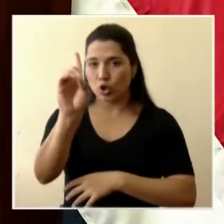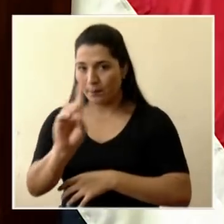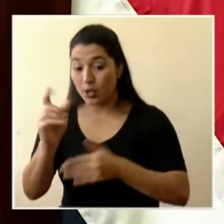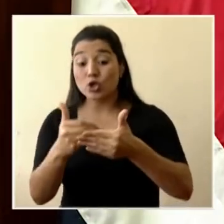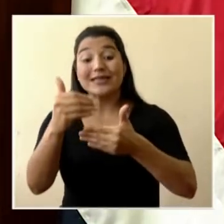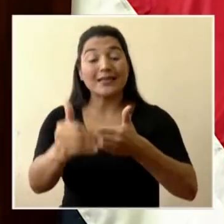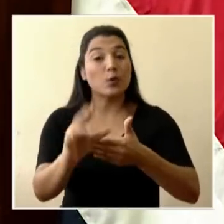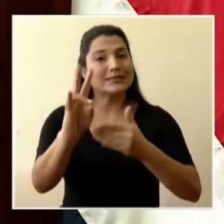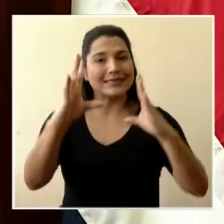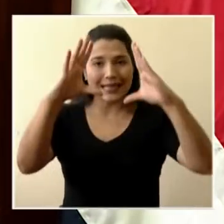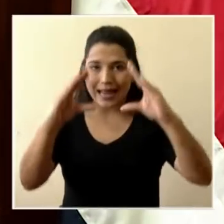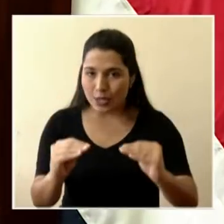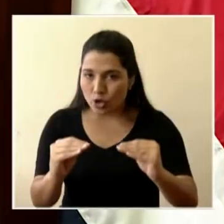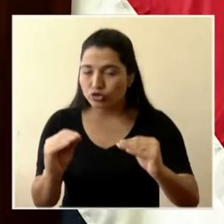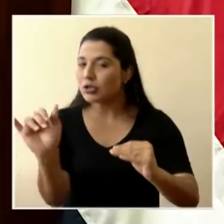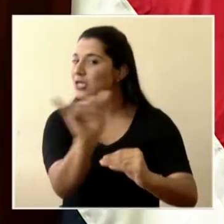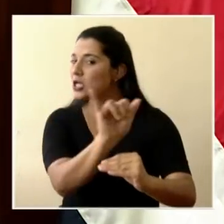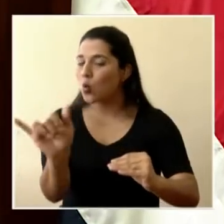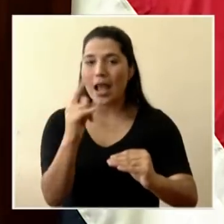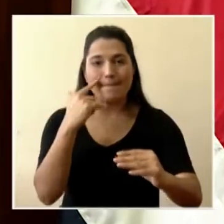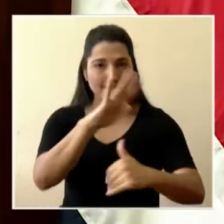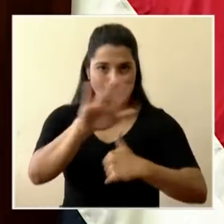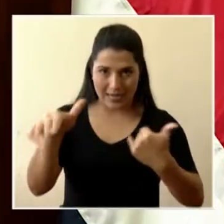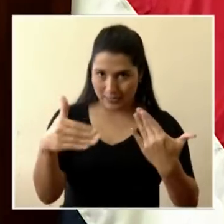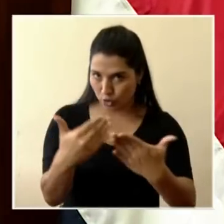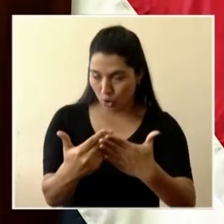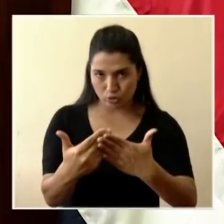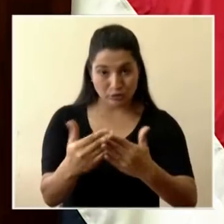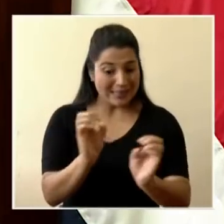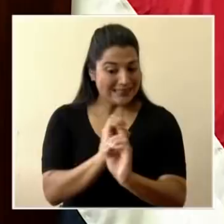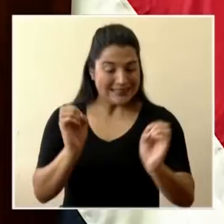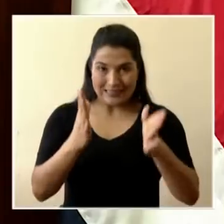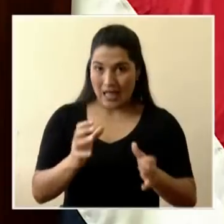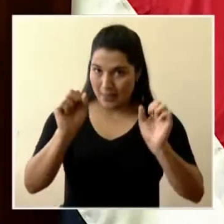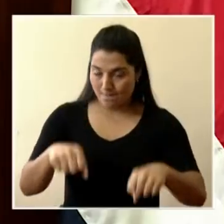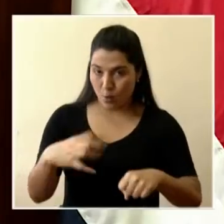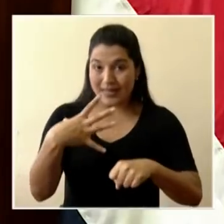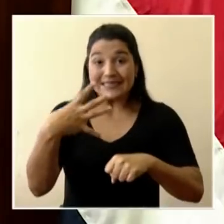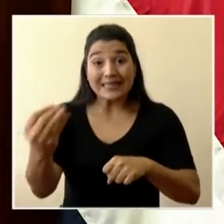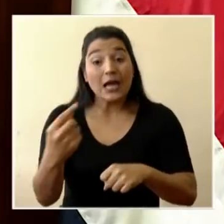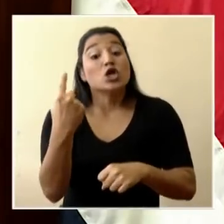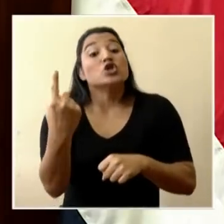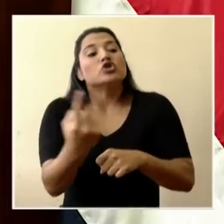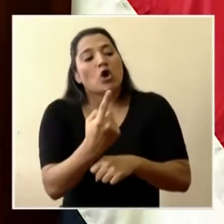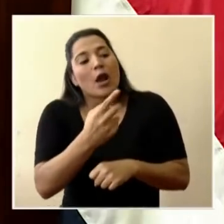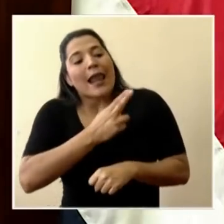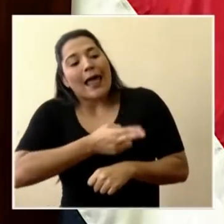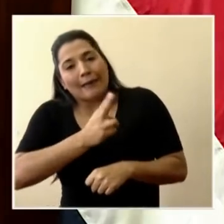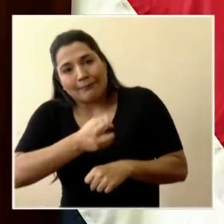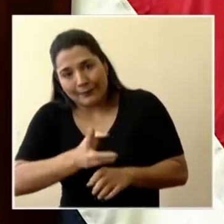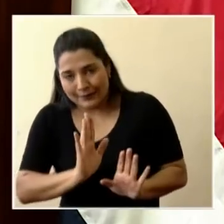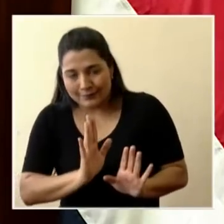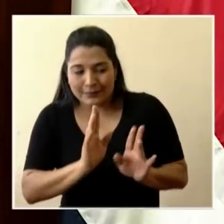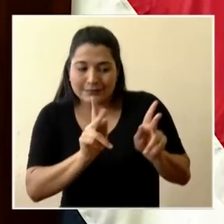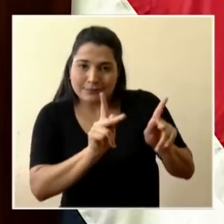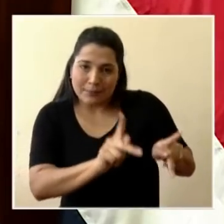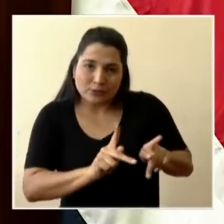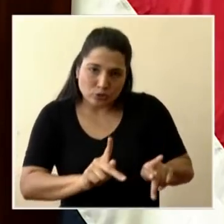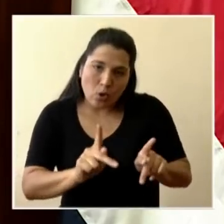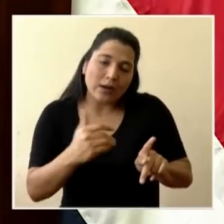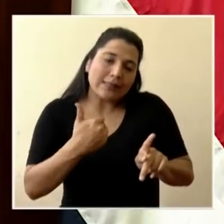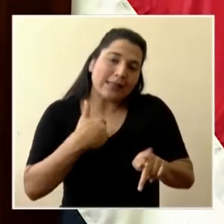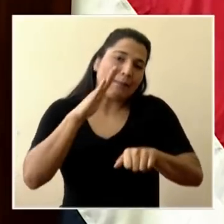de la noche, la restricción es total y solo podrán circular las mismas excepciones que hemos hablado, aquellos que van o vengan de horario laboral